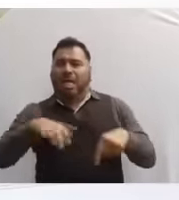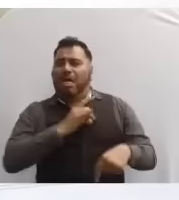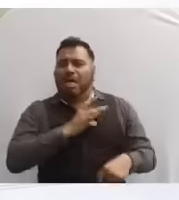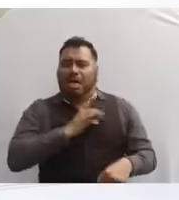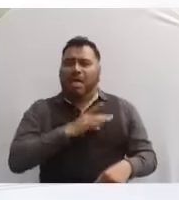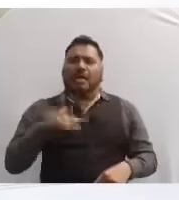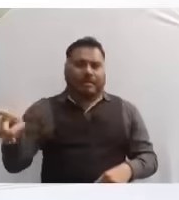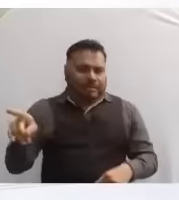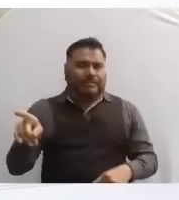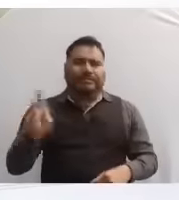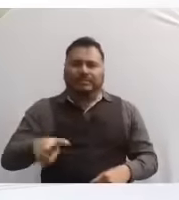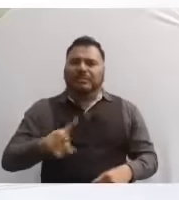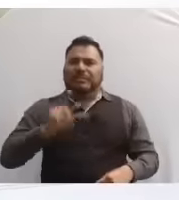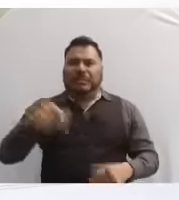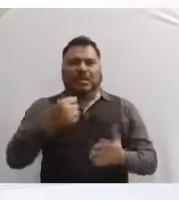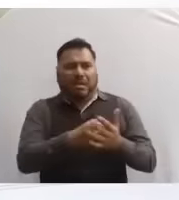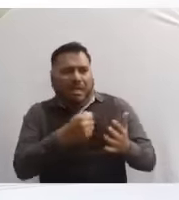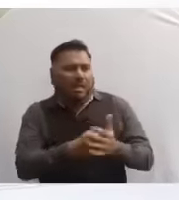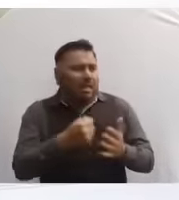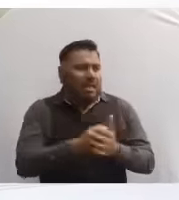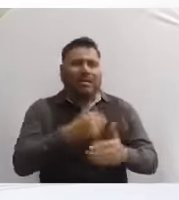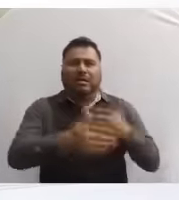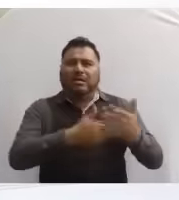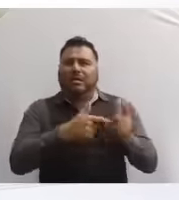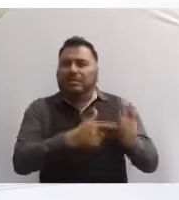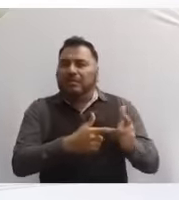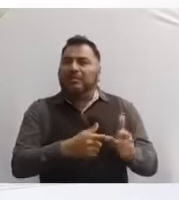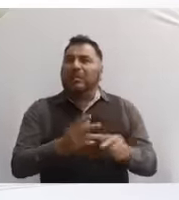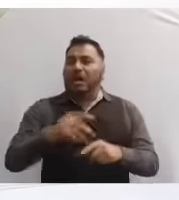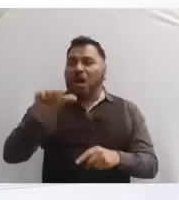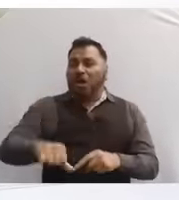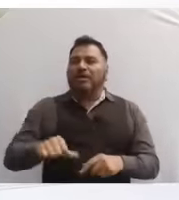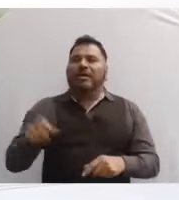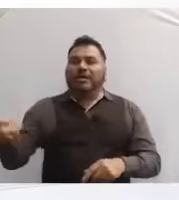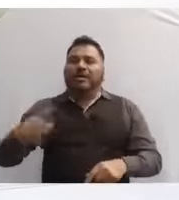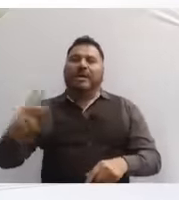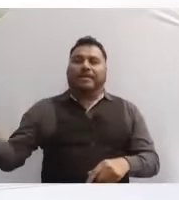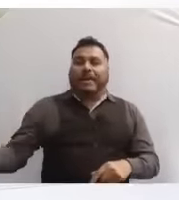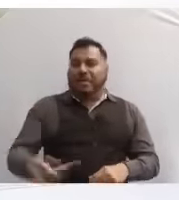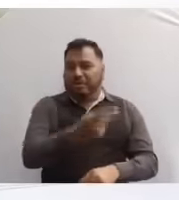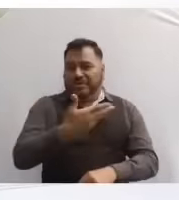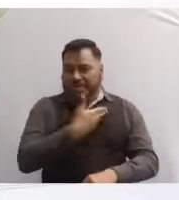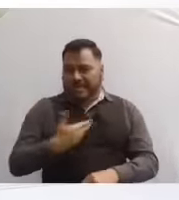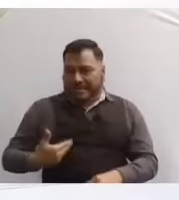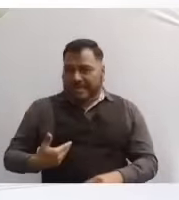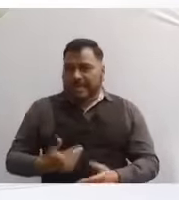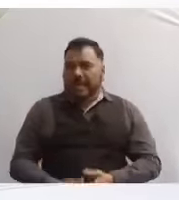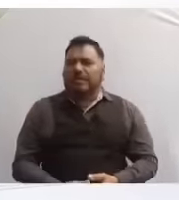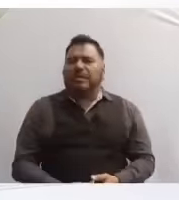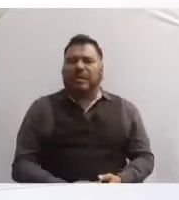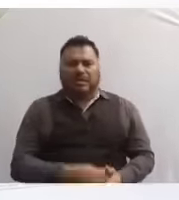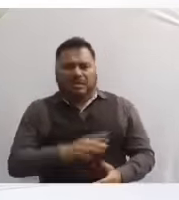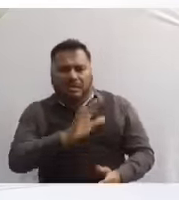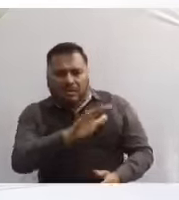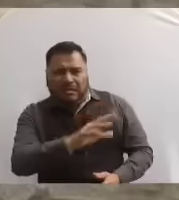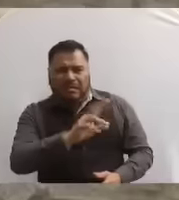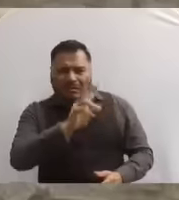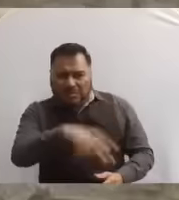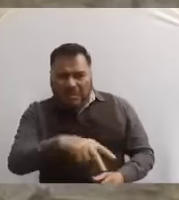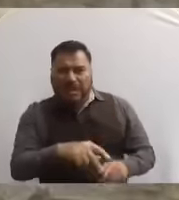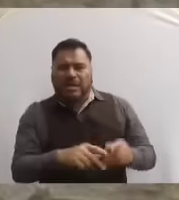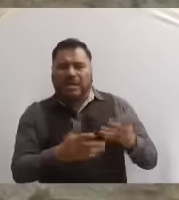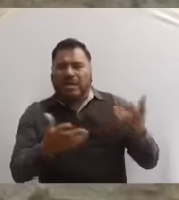Ya van a estar dando guerra, porque hoy le preguntaron al compañero presidente que si era cierto que